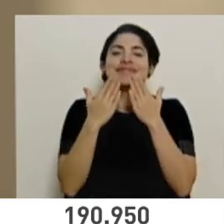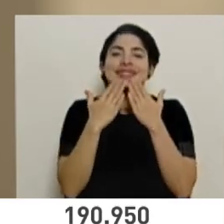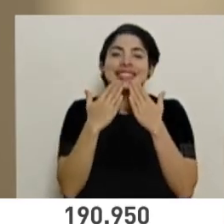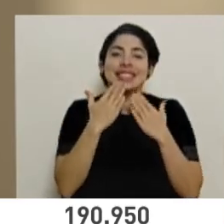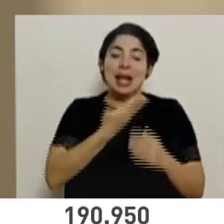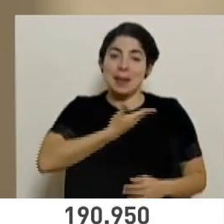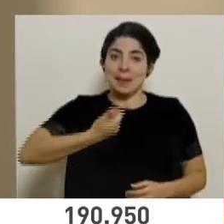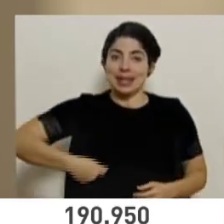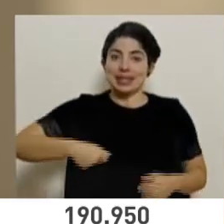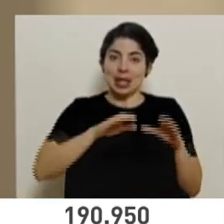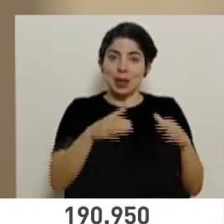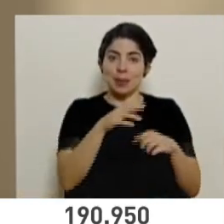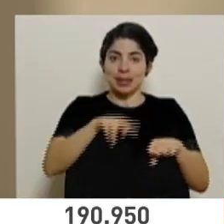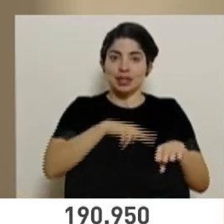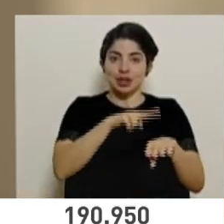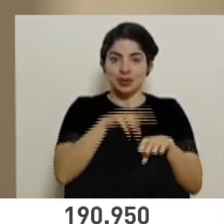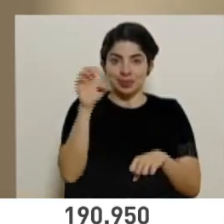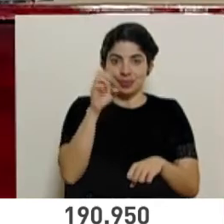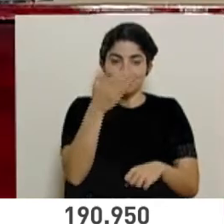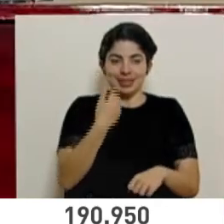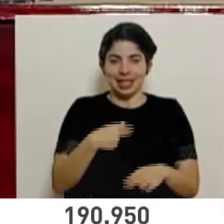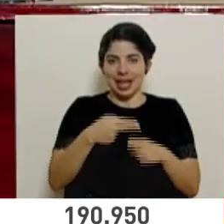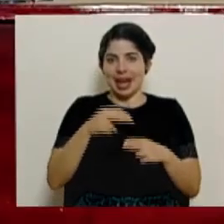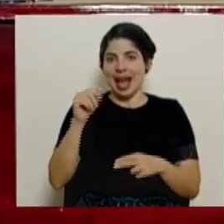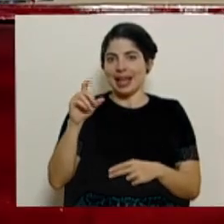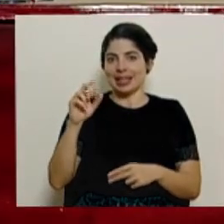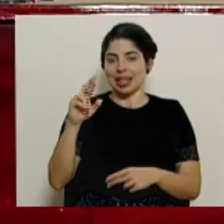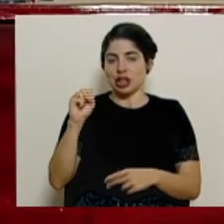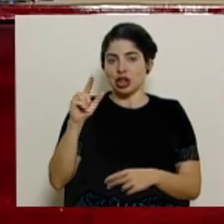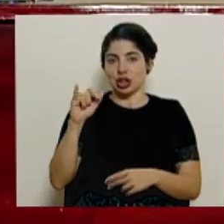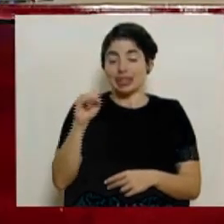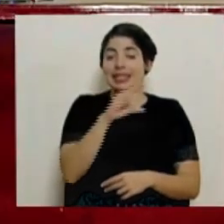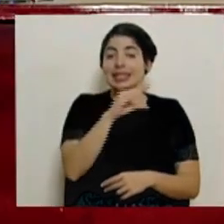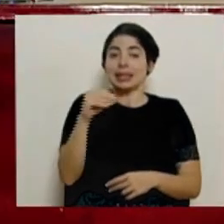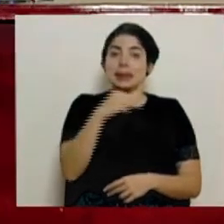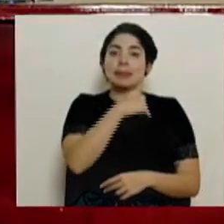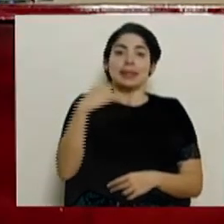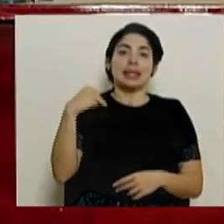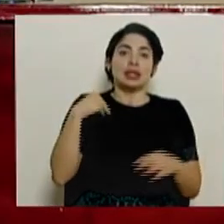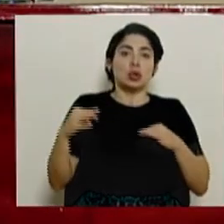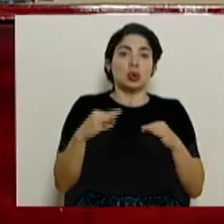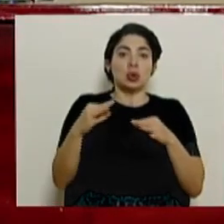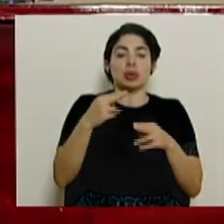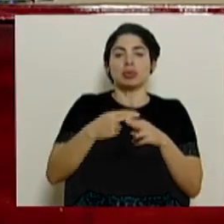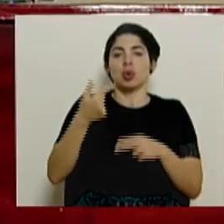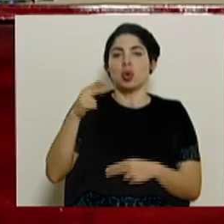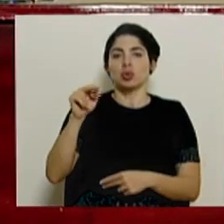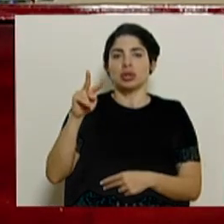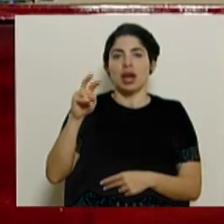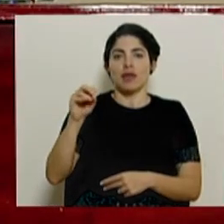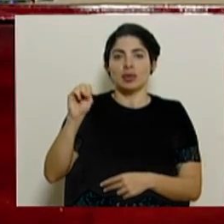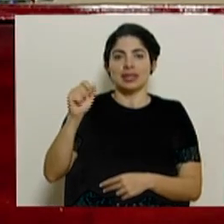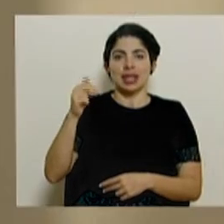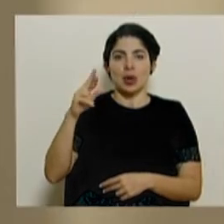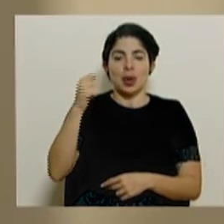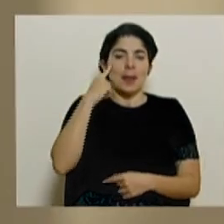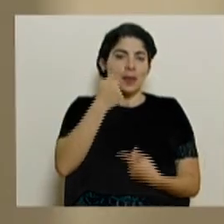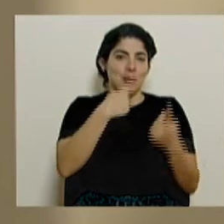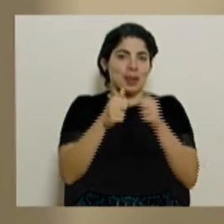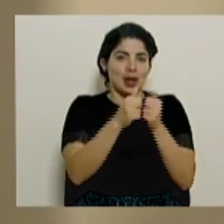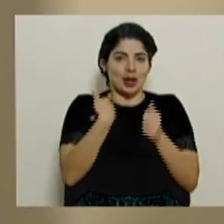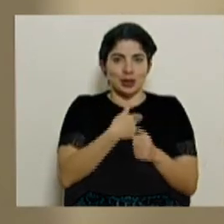al presidente de la Comisión Nacional de Emergencias, el señor Alexander Solís, y al ministro de Turismo, el señor Gustavo Segura, por